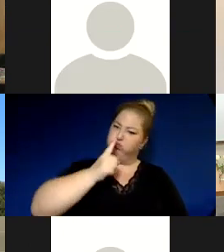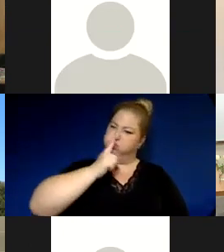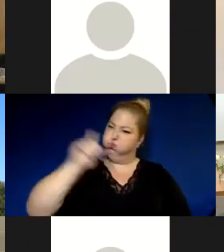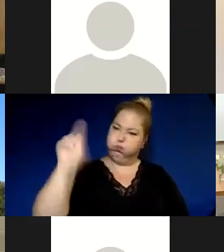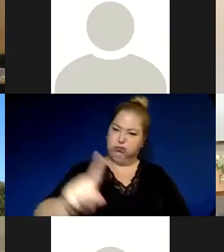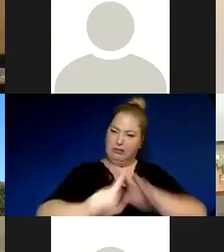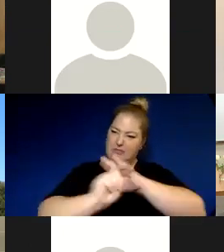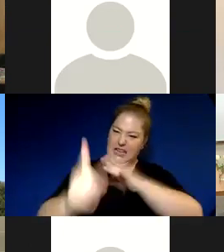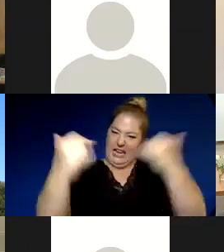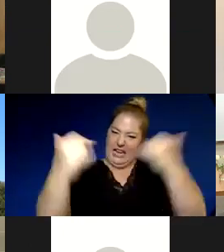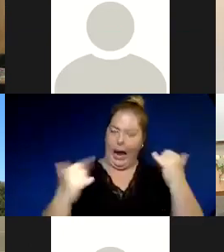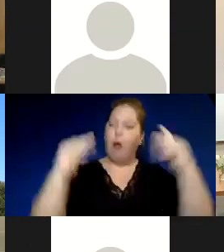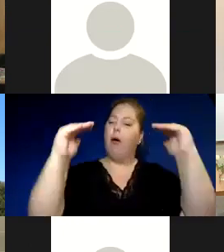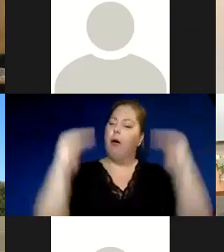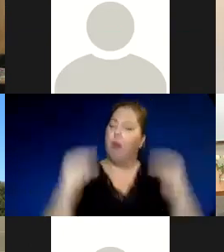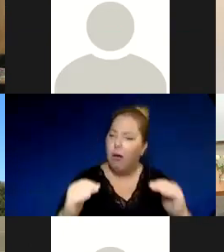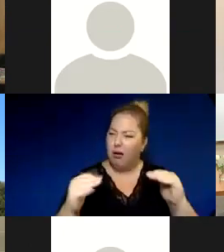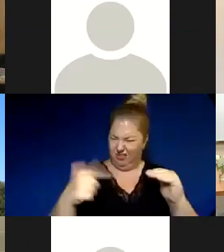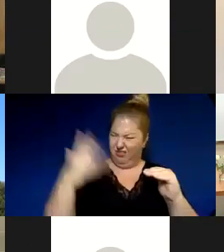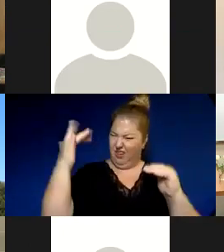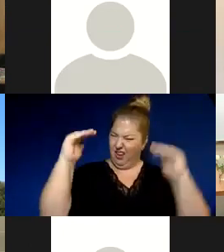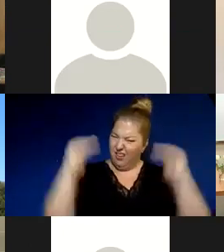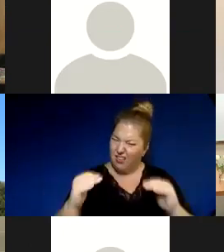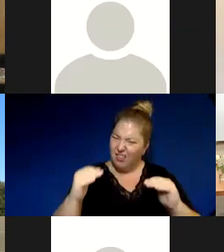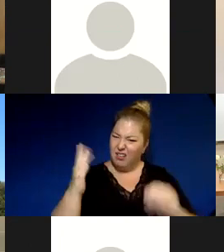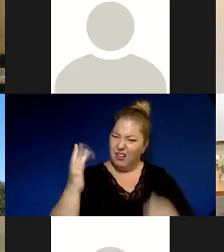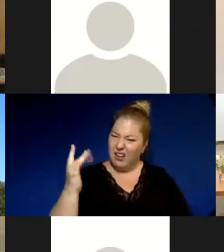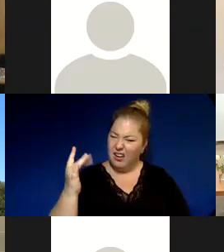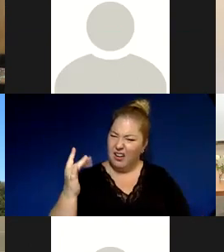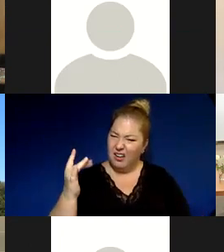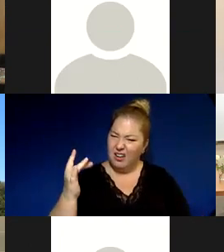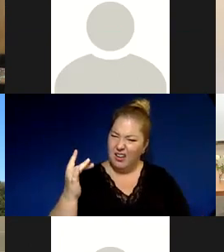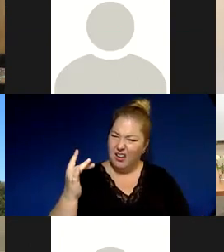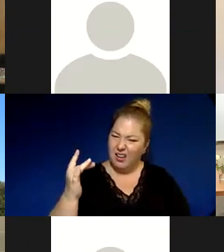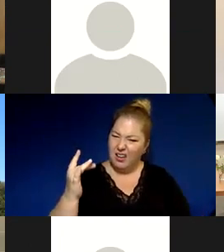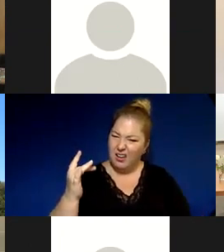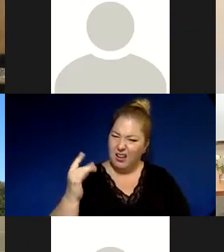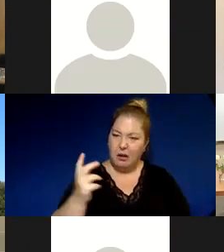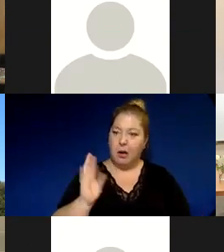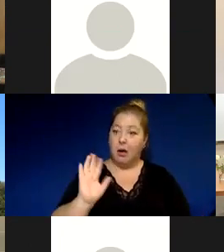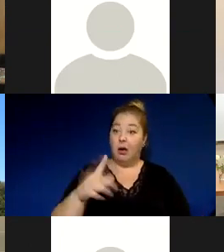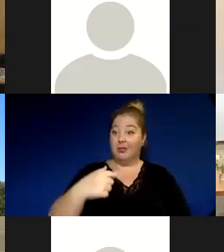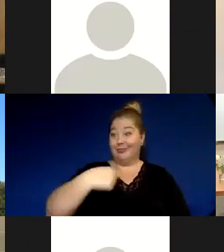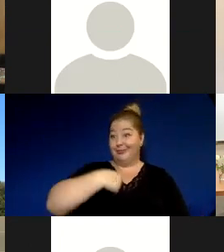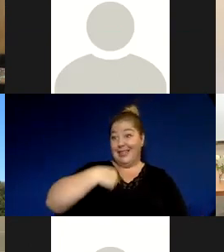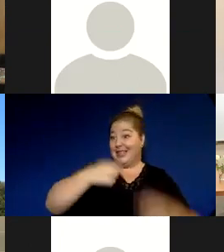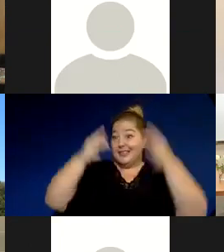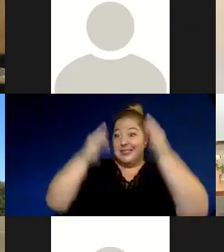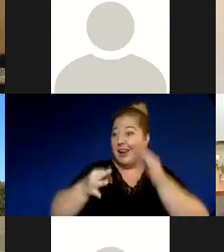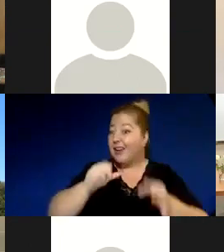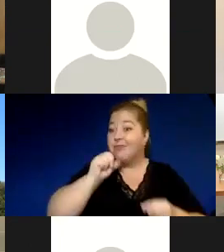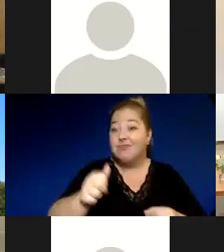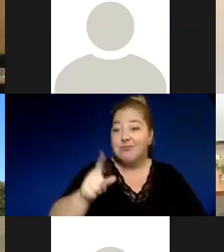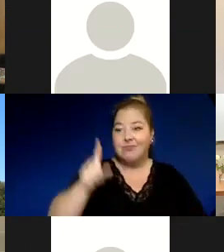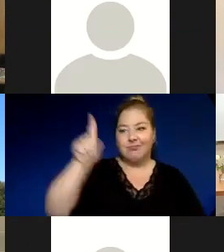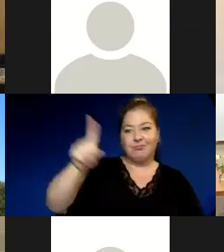cómo bajó el nivel de riesgo de las evacuaciones? Yo creo que esa pregunta es mejor lo podrían